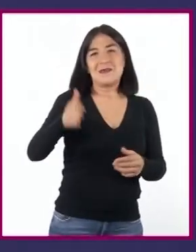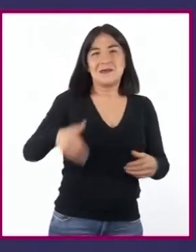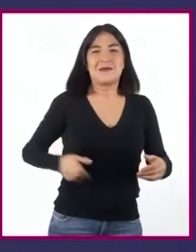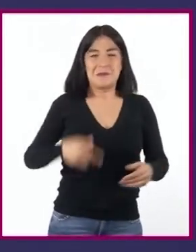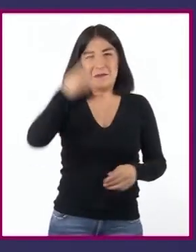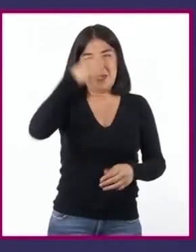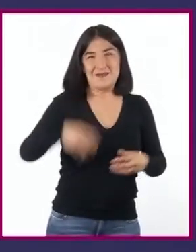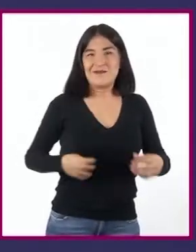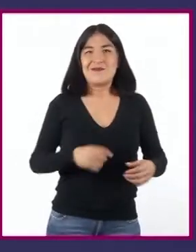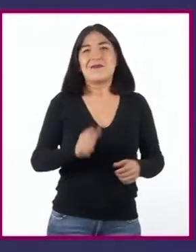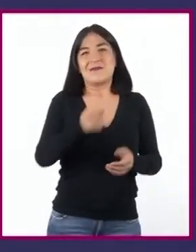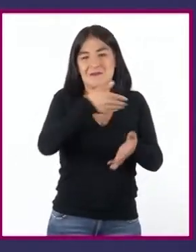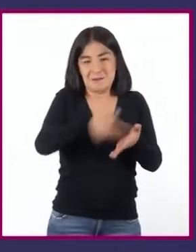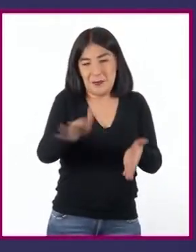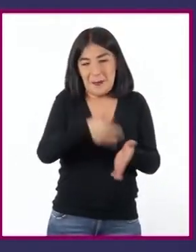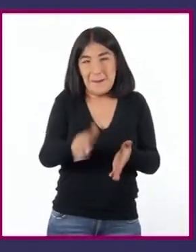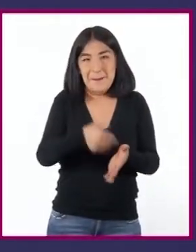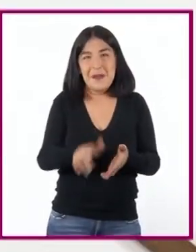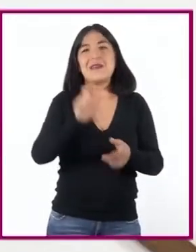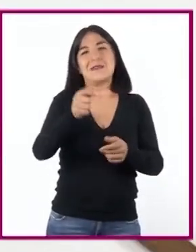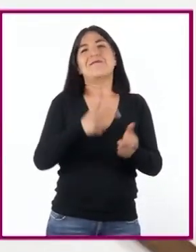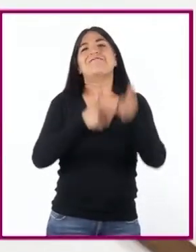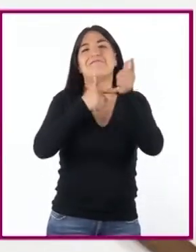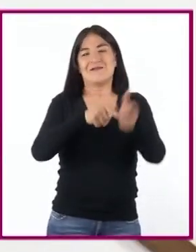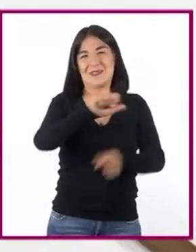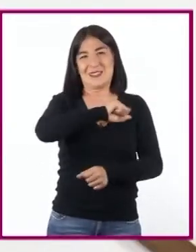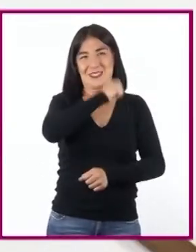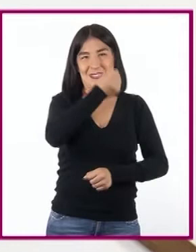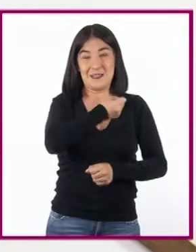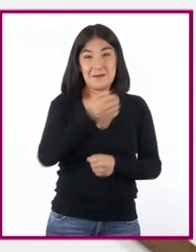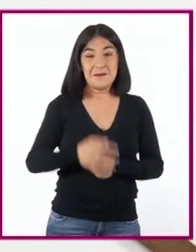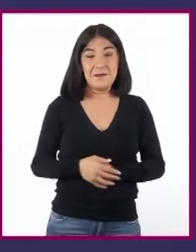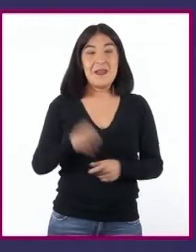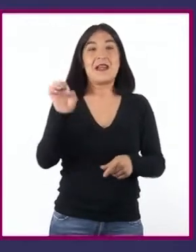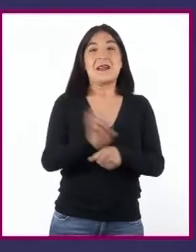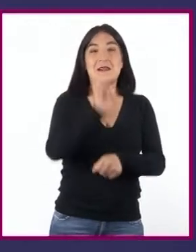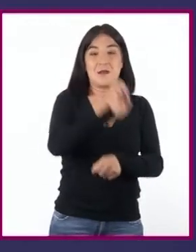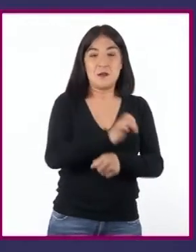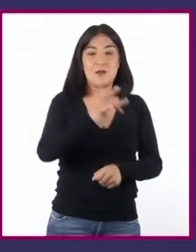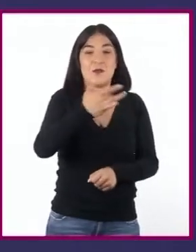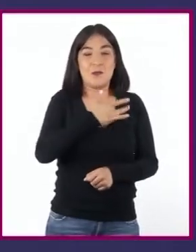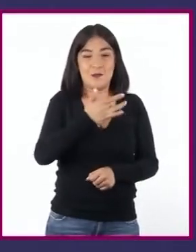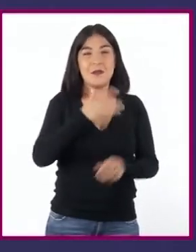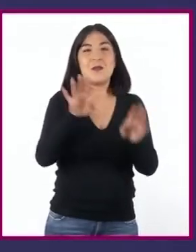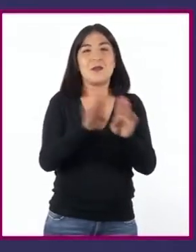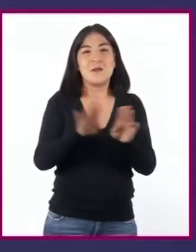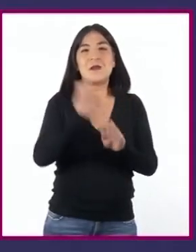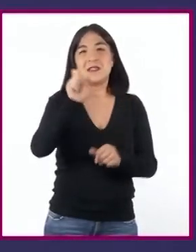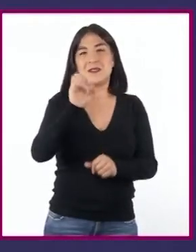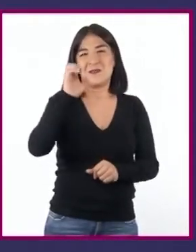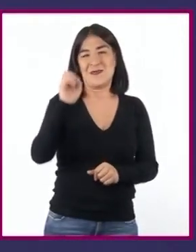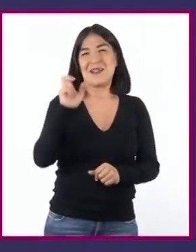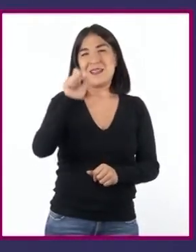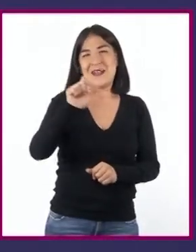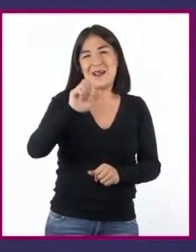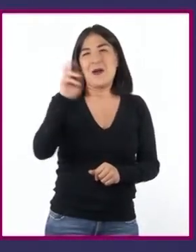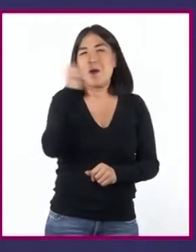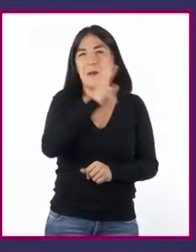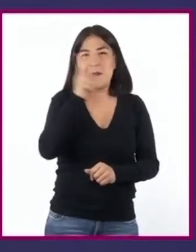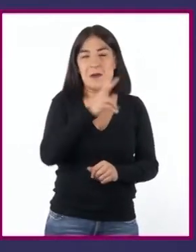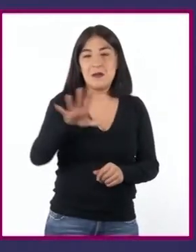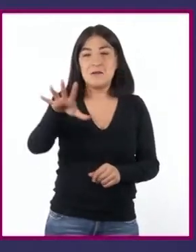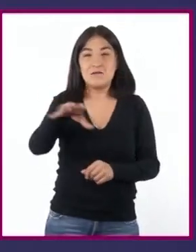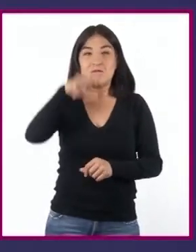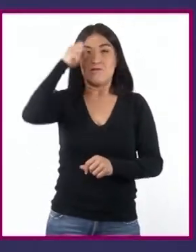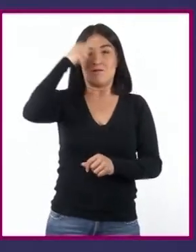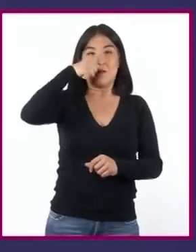cuerpo y así mantenernos sanos. Entonces el corazón envía el oxígeno y nutrientes y recoge lo